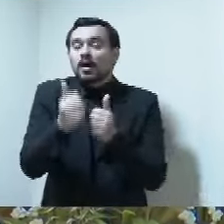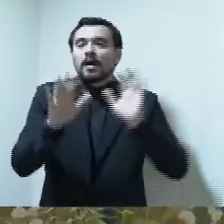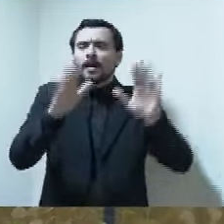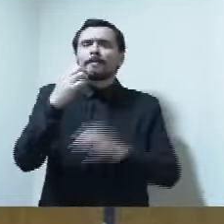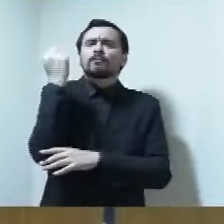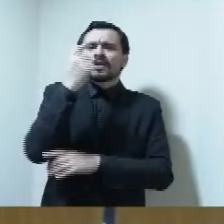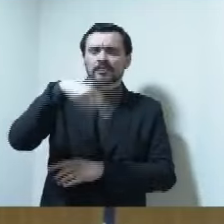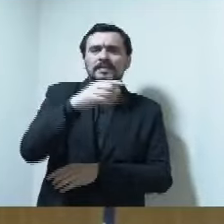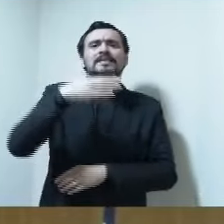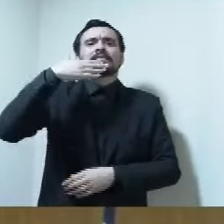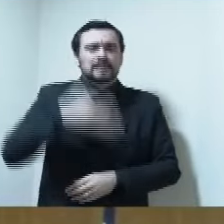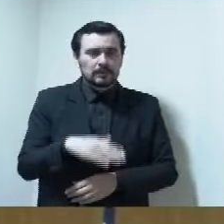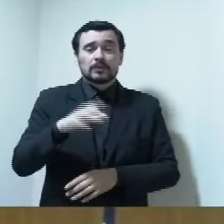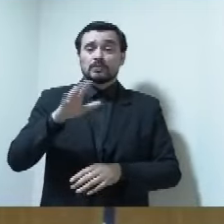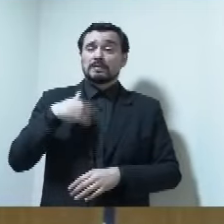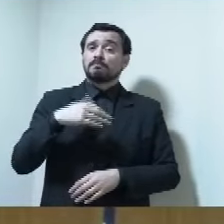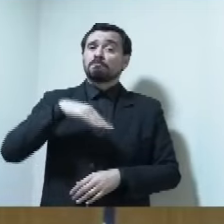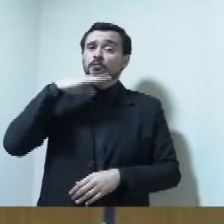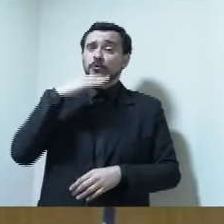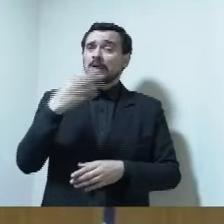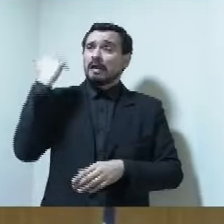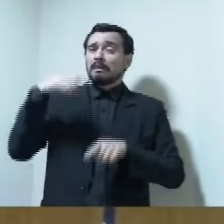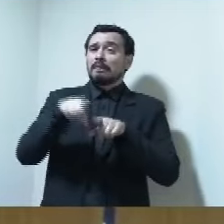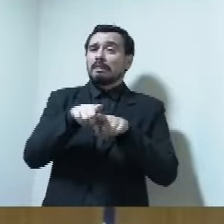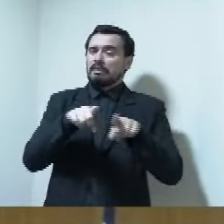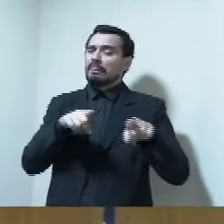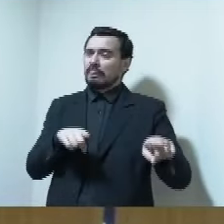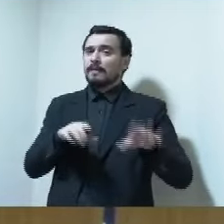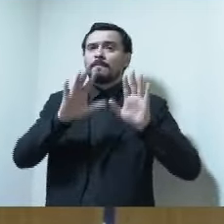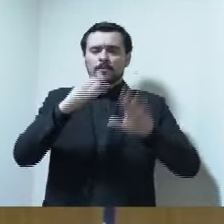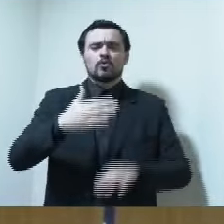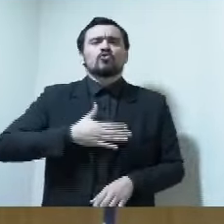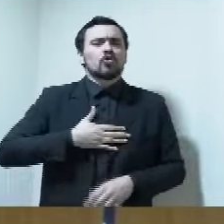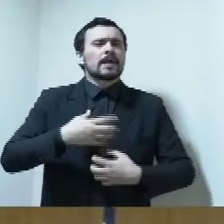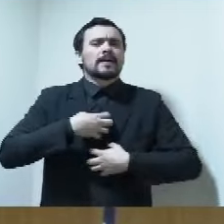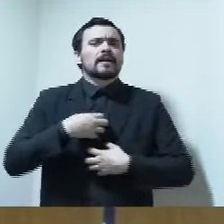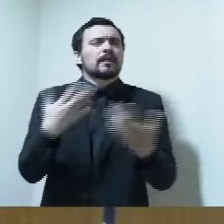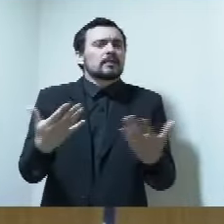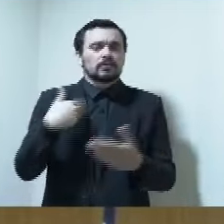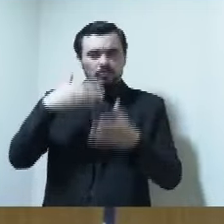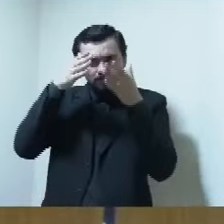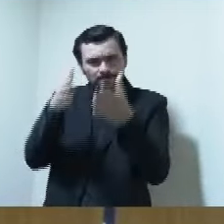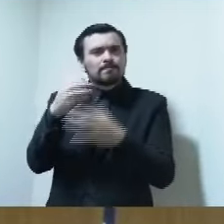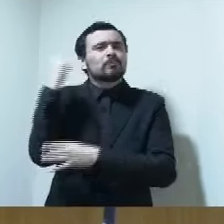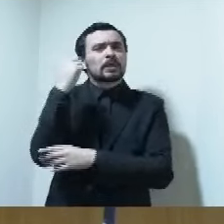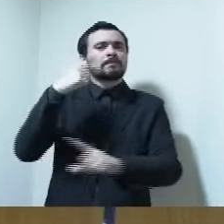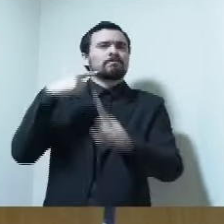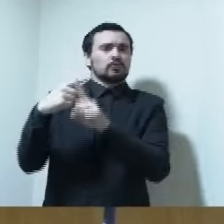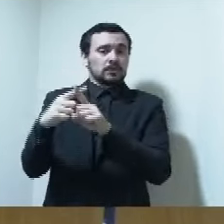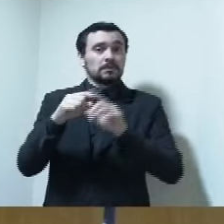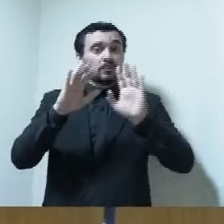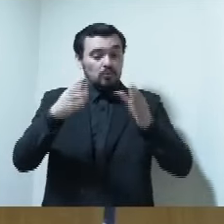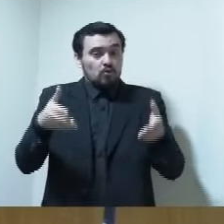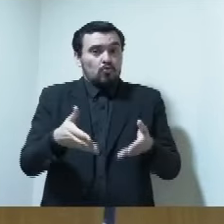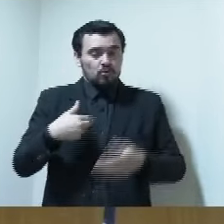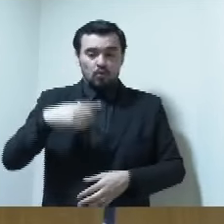entender lo mucho que retrocedimos. Mi carácter naturalmente optimista hace que siempre me enfoque en lo positivo, pero hoy tengo